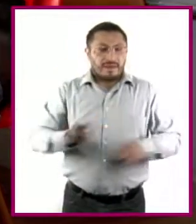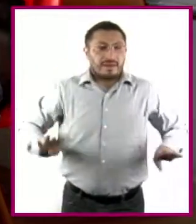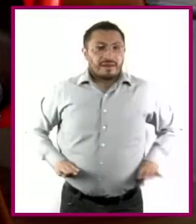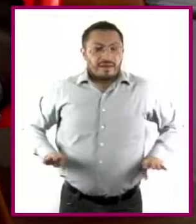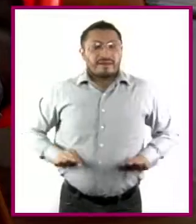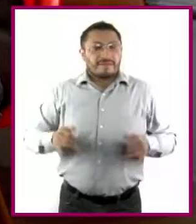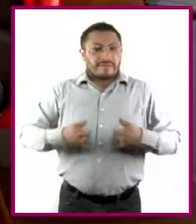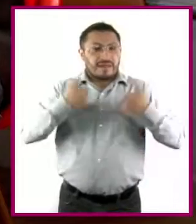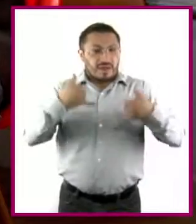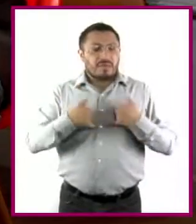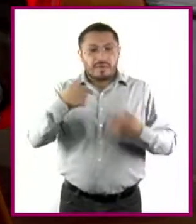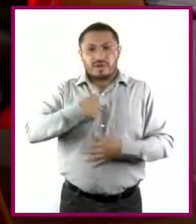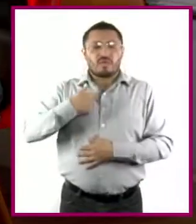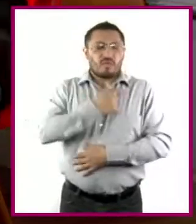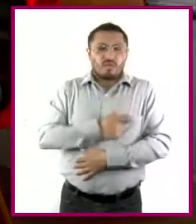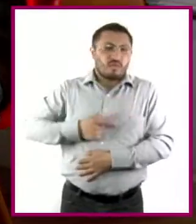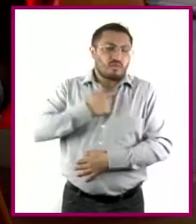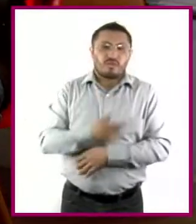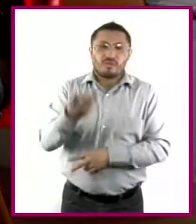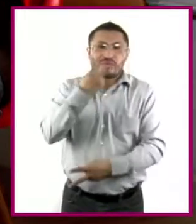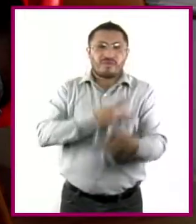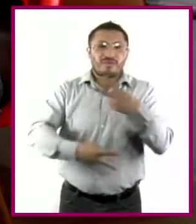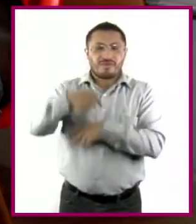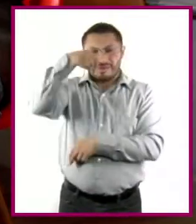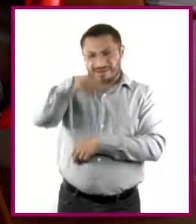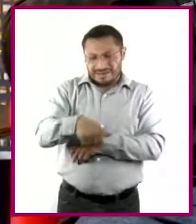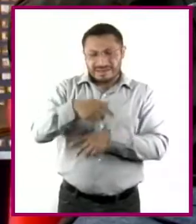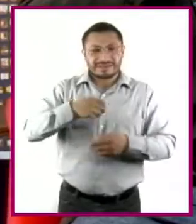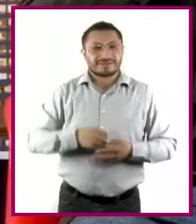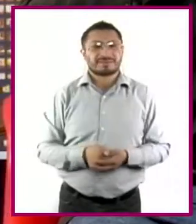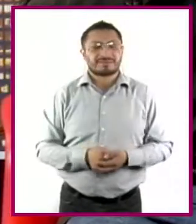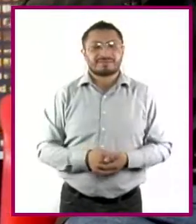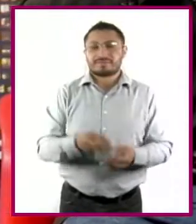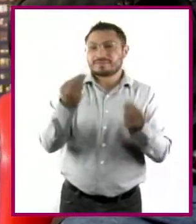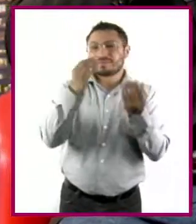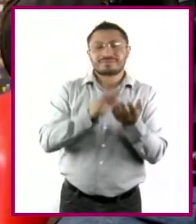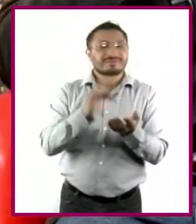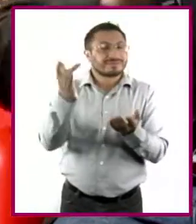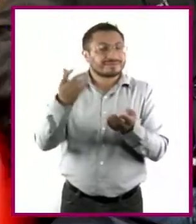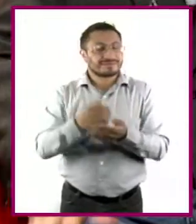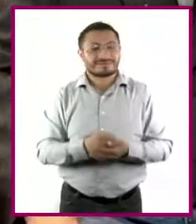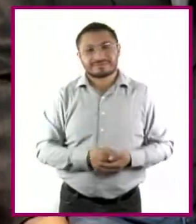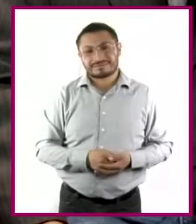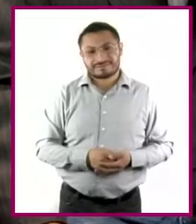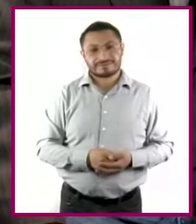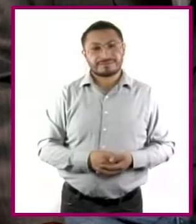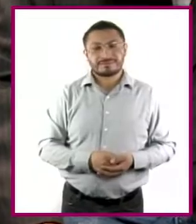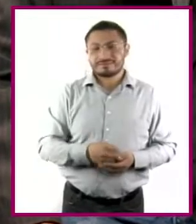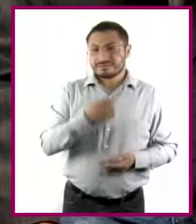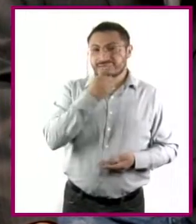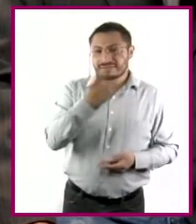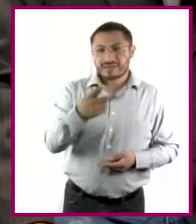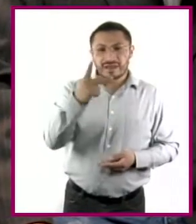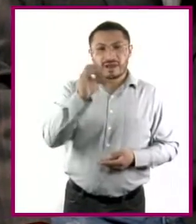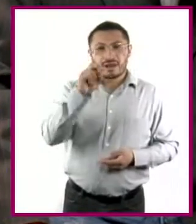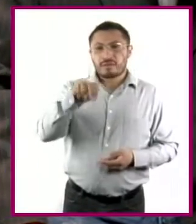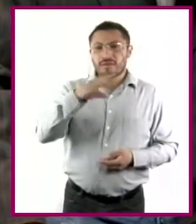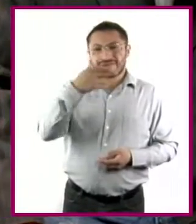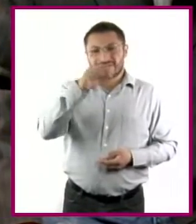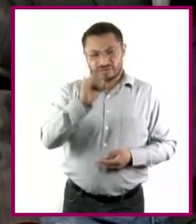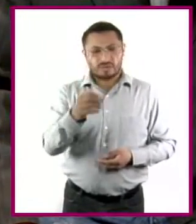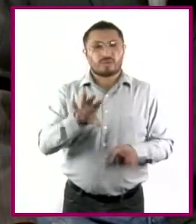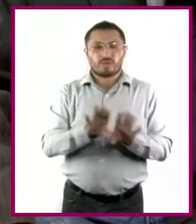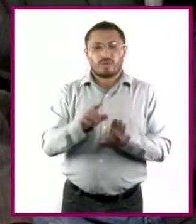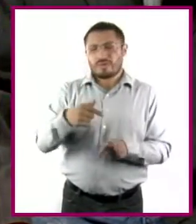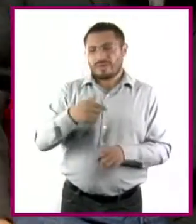Así que para mí es un placer estar hoy aquí con ustedes. Ay, muchas gracias, maestro. ¿Le puedo decir Poncho? Digo, como que siento